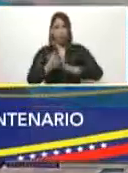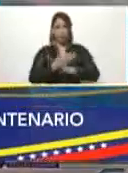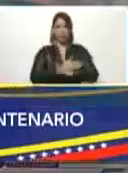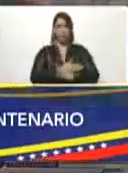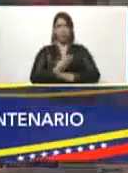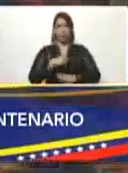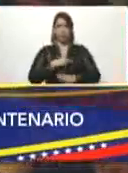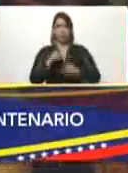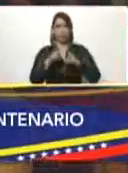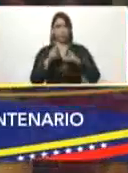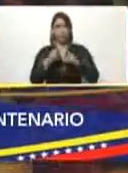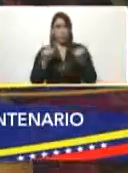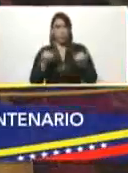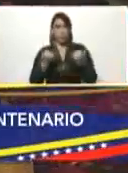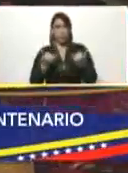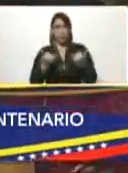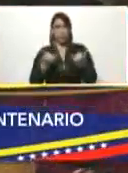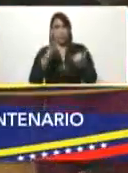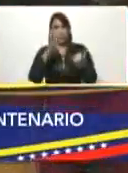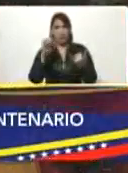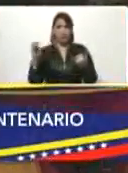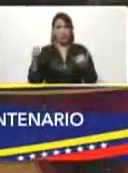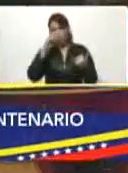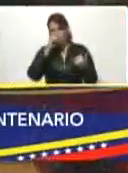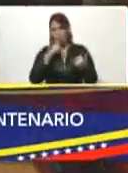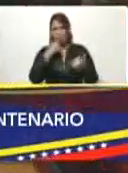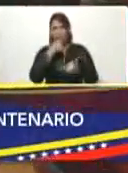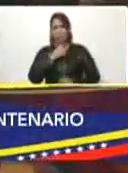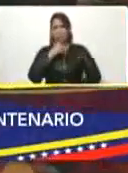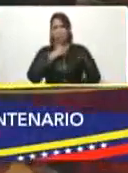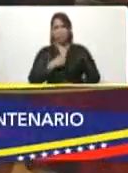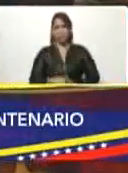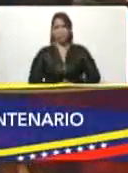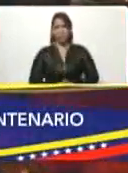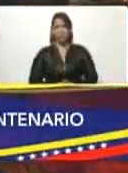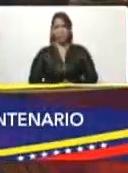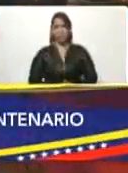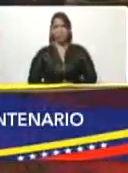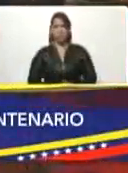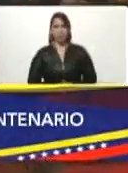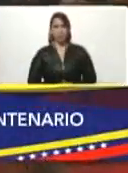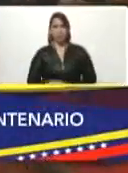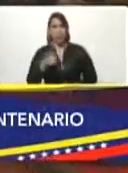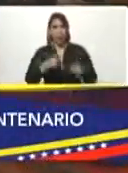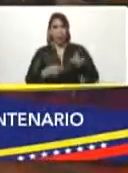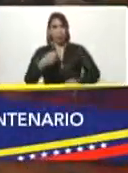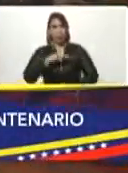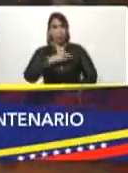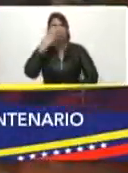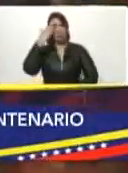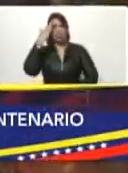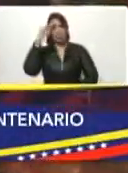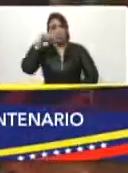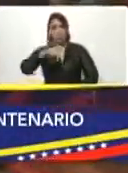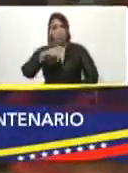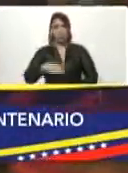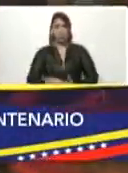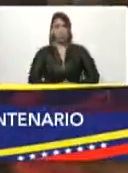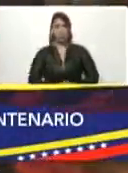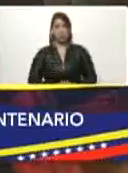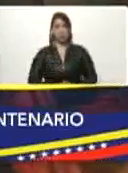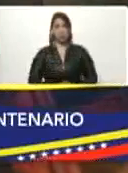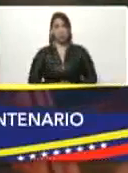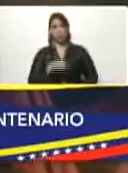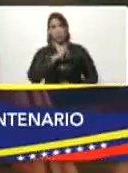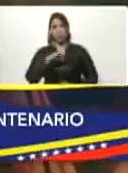que trae más de 500 años de resistencia. Y si algo sabemos muy bien hoy es que